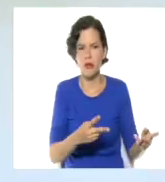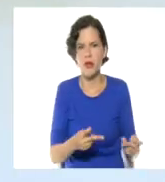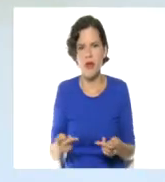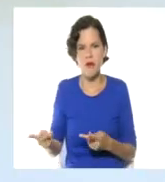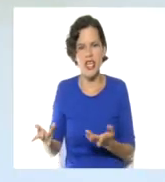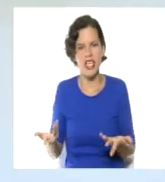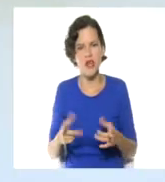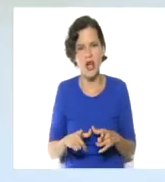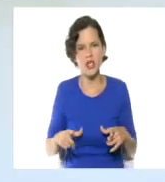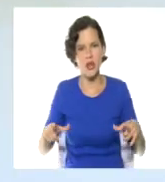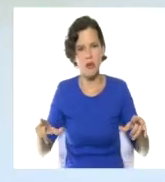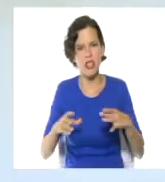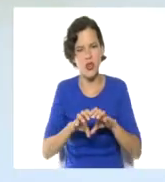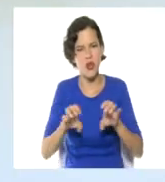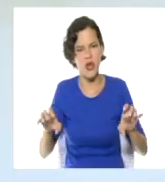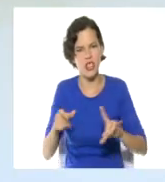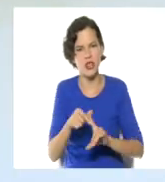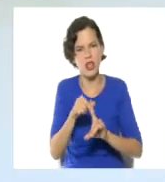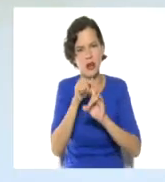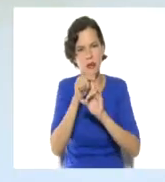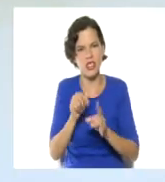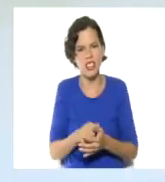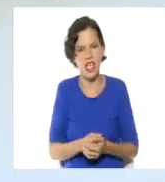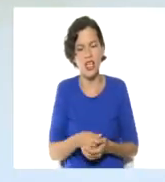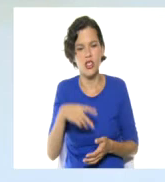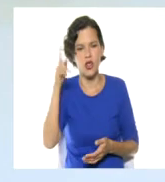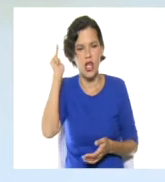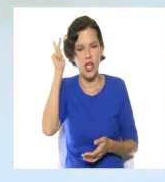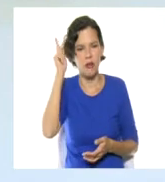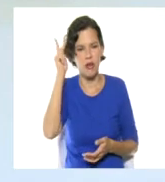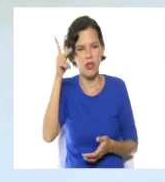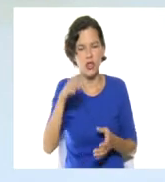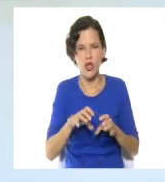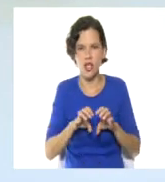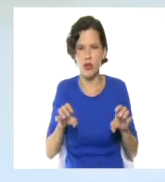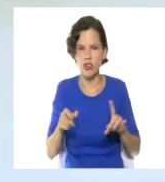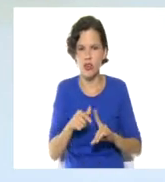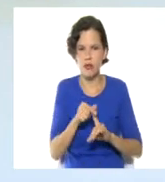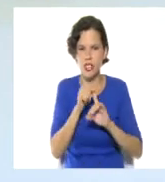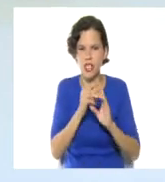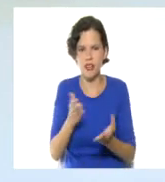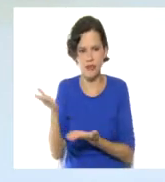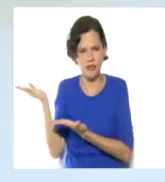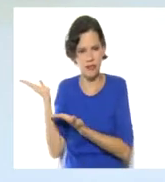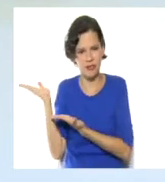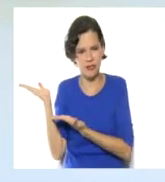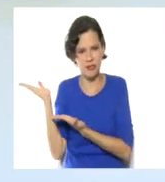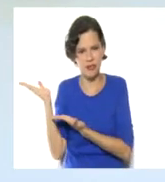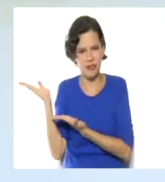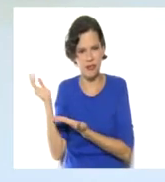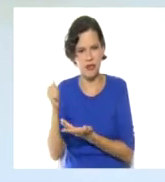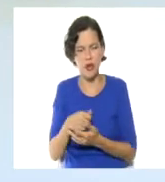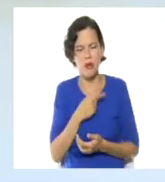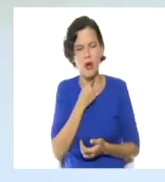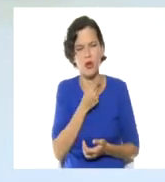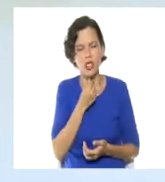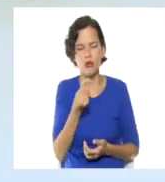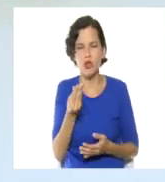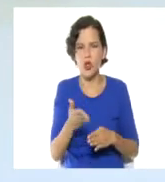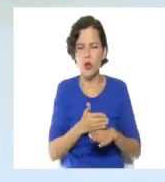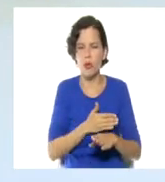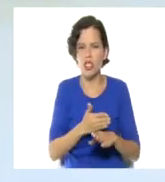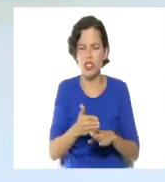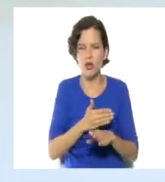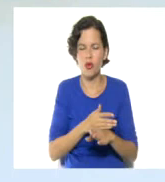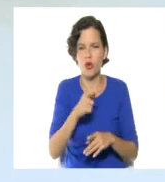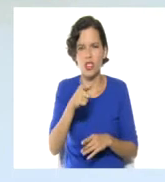Bienvenidos a su segmento de Educación Especial. Soy la profesora Sarina Herrera y es un verdadero placer estar nuevamente con ustedes